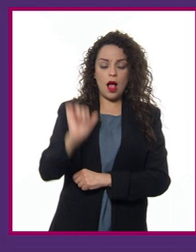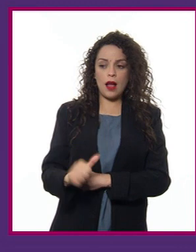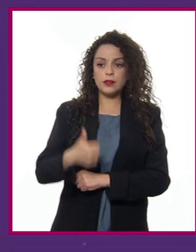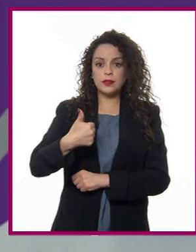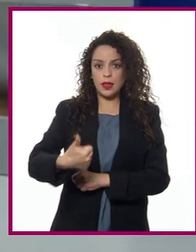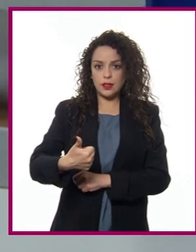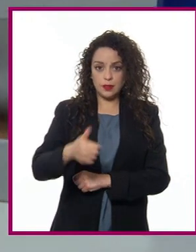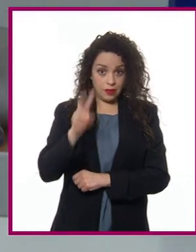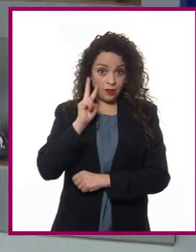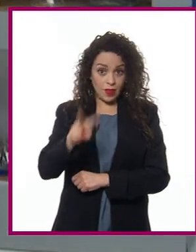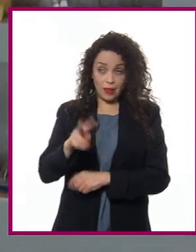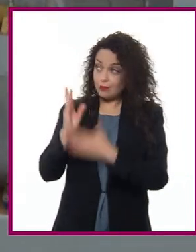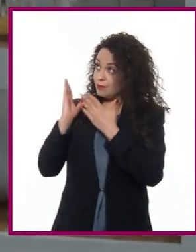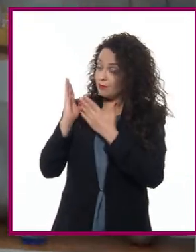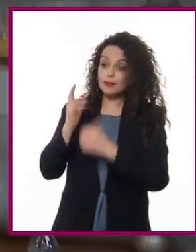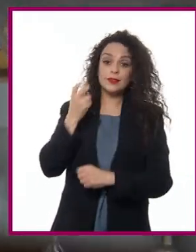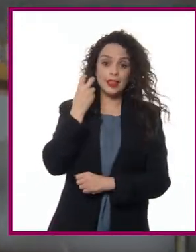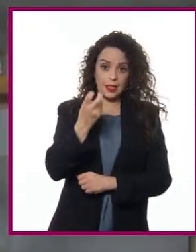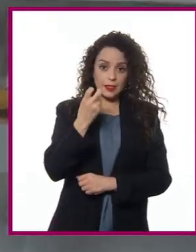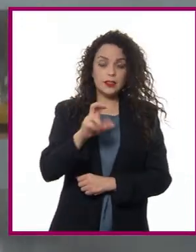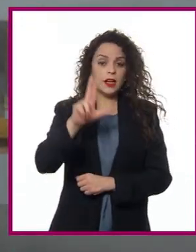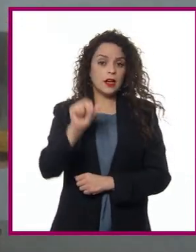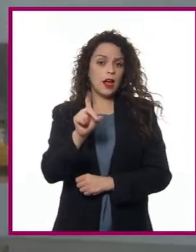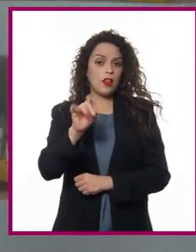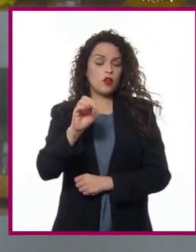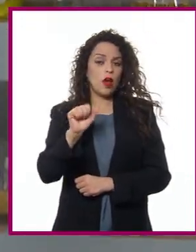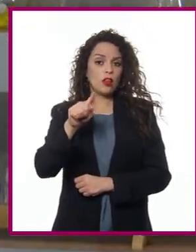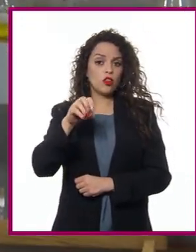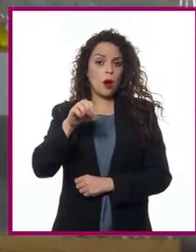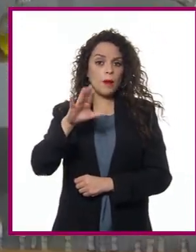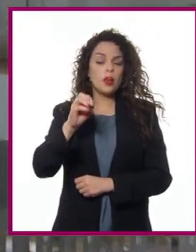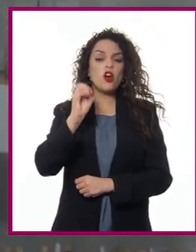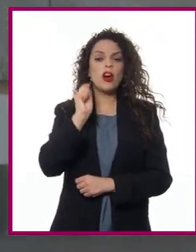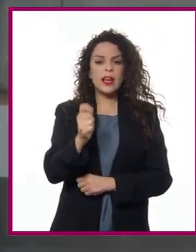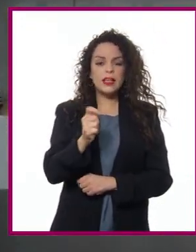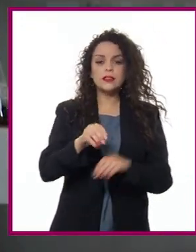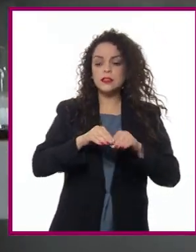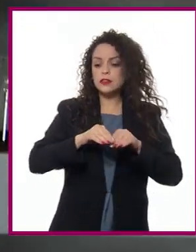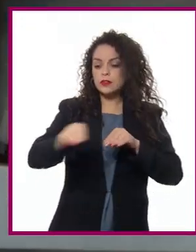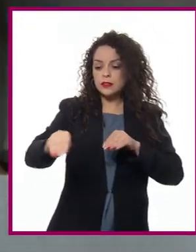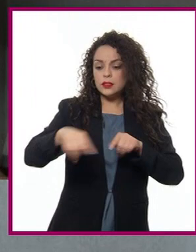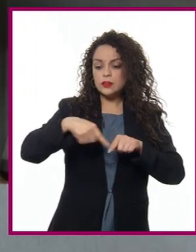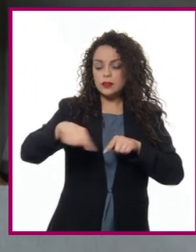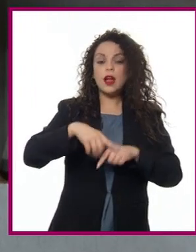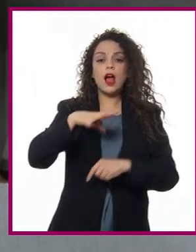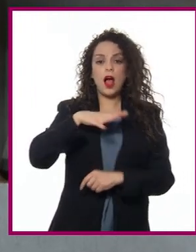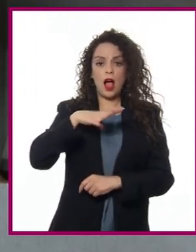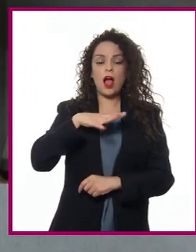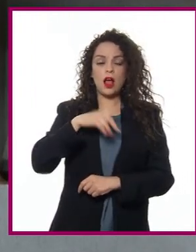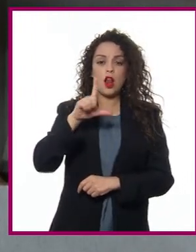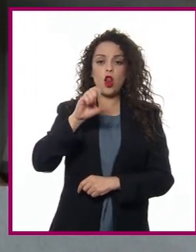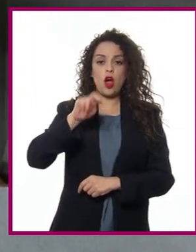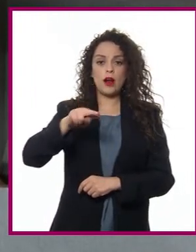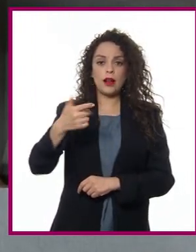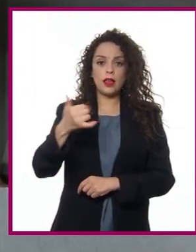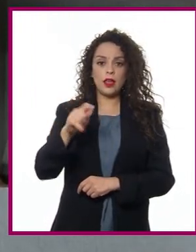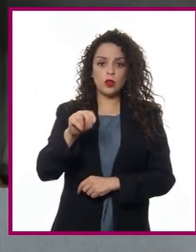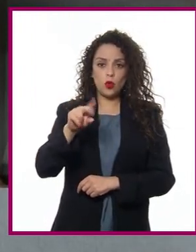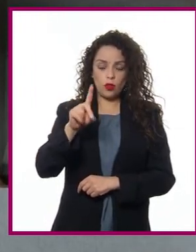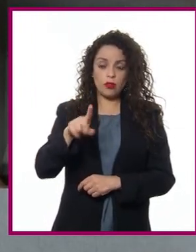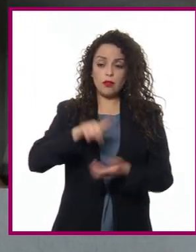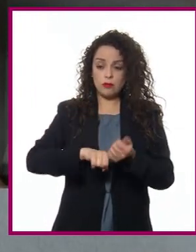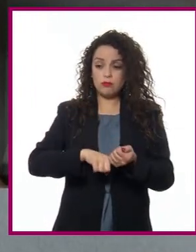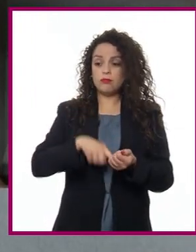6. El radio atómico es una distancia, por lo tanto tendrá unidades de longitud. Y como las distancias de las que hablamos